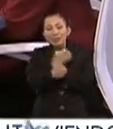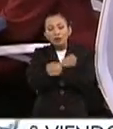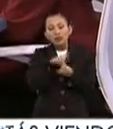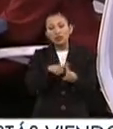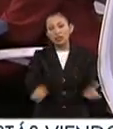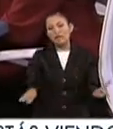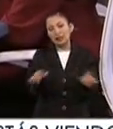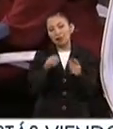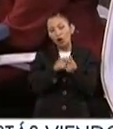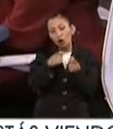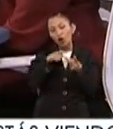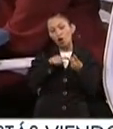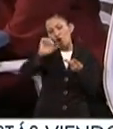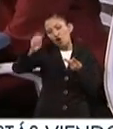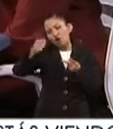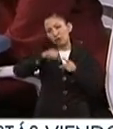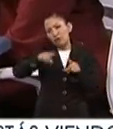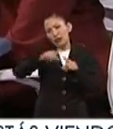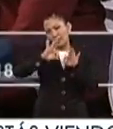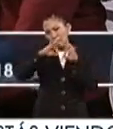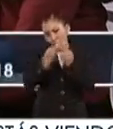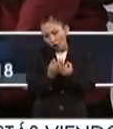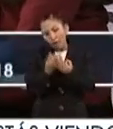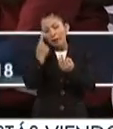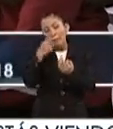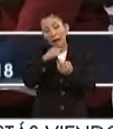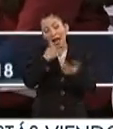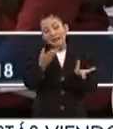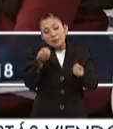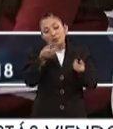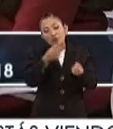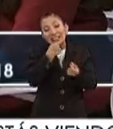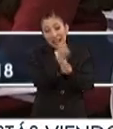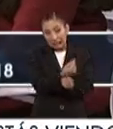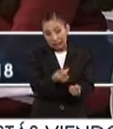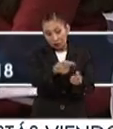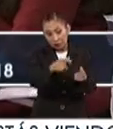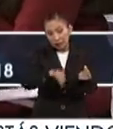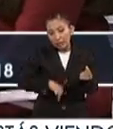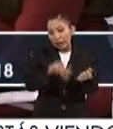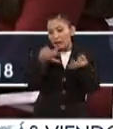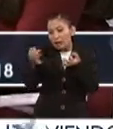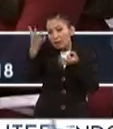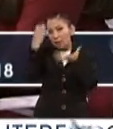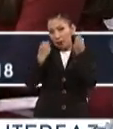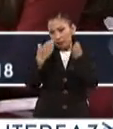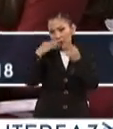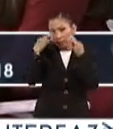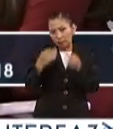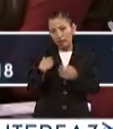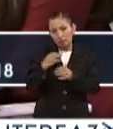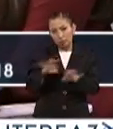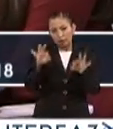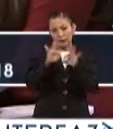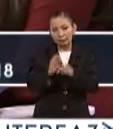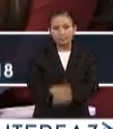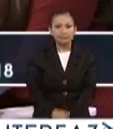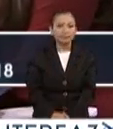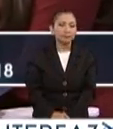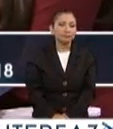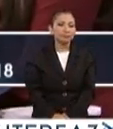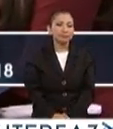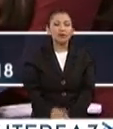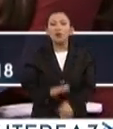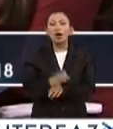educación diferenciada con otros tipos de estrategias para poder lograr que también los niños estén interesados y aprendan de una manera significativa.